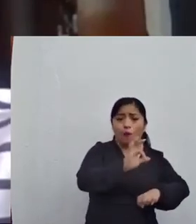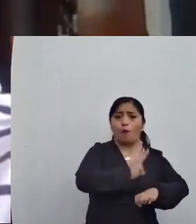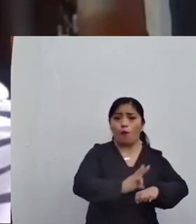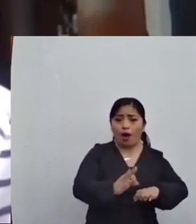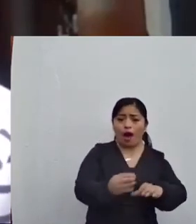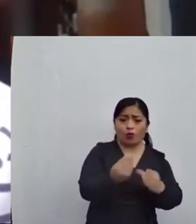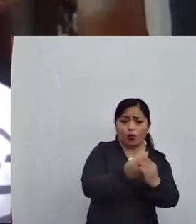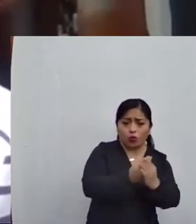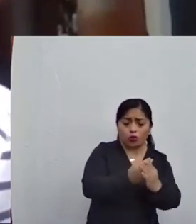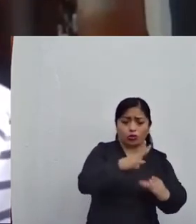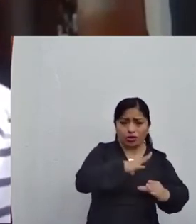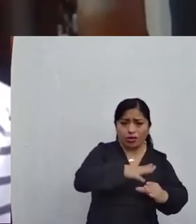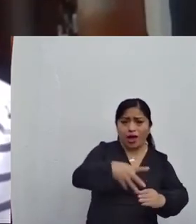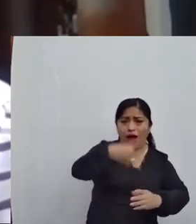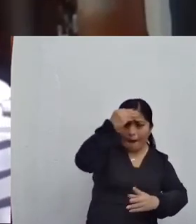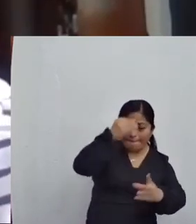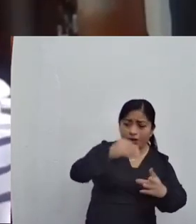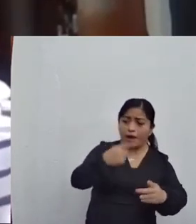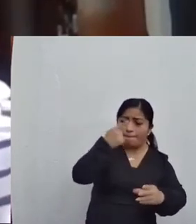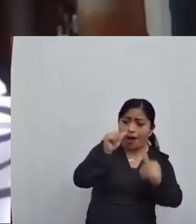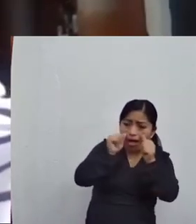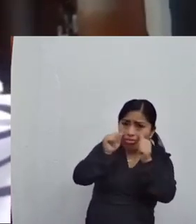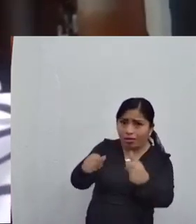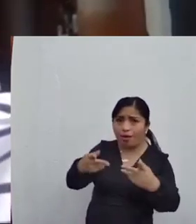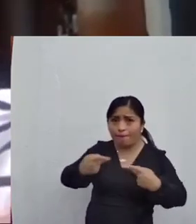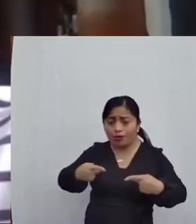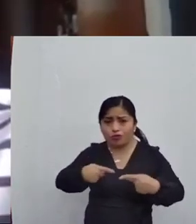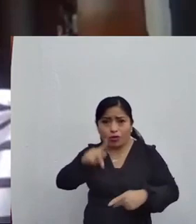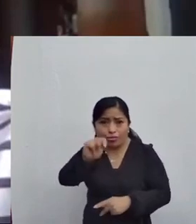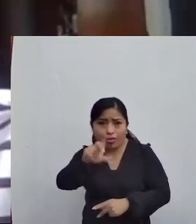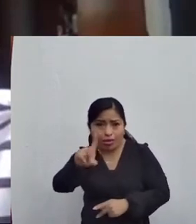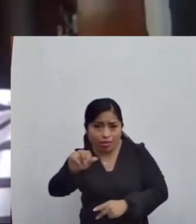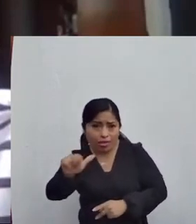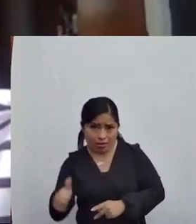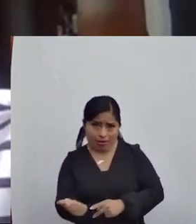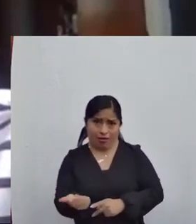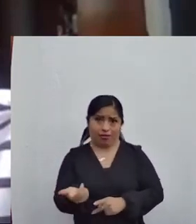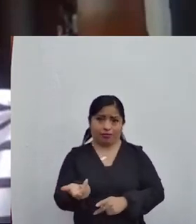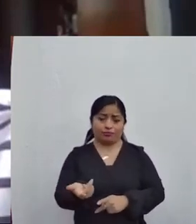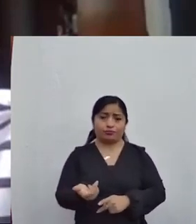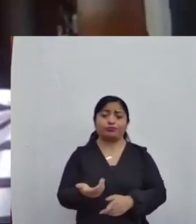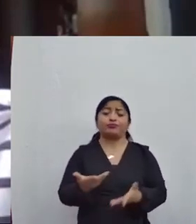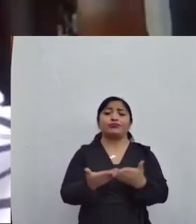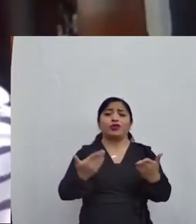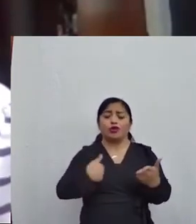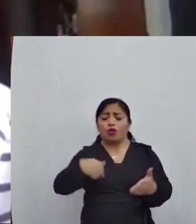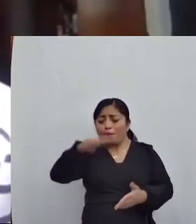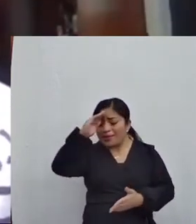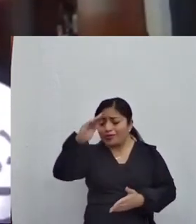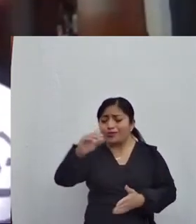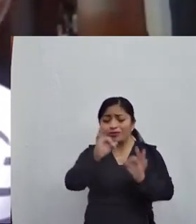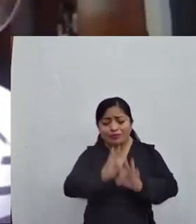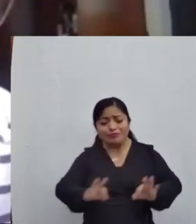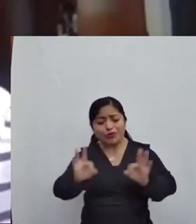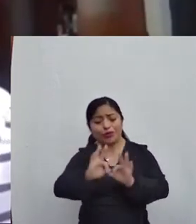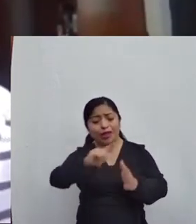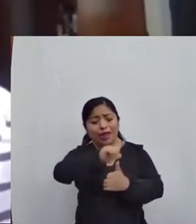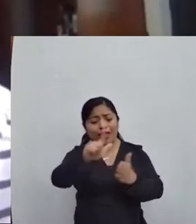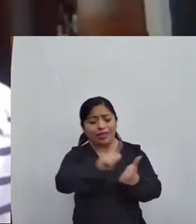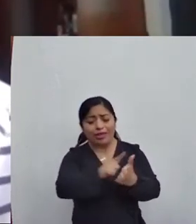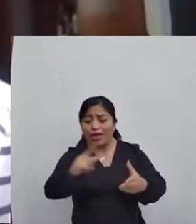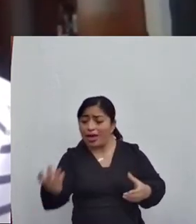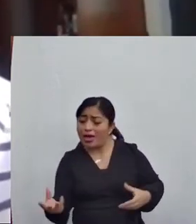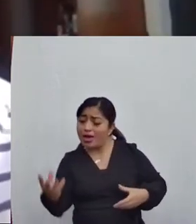de personas de las que se habla menos y que sería necesario que se incluyera en la ley. No sé nada de cómo se hacen